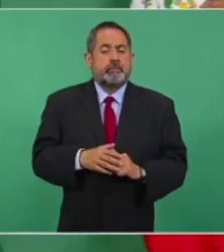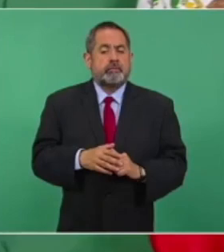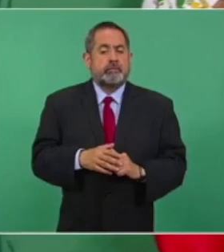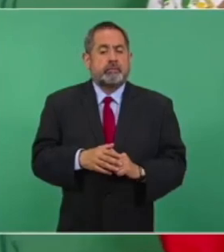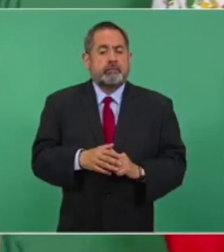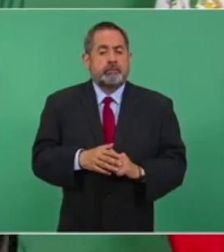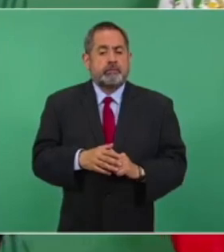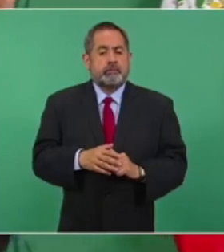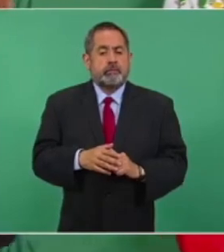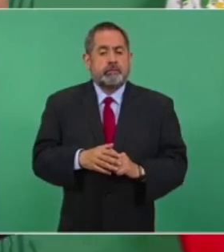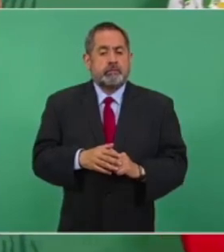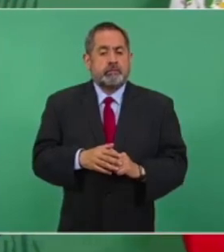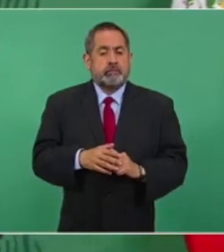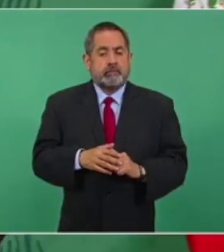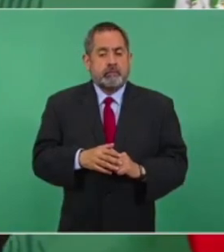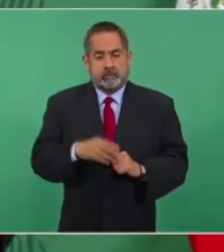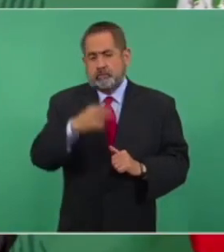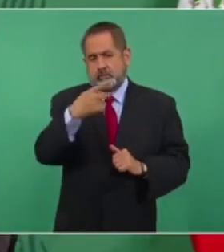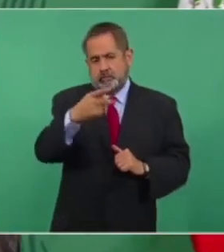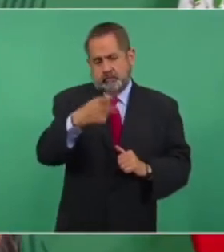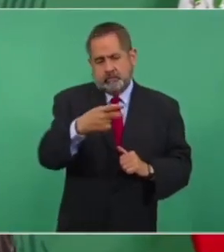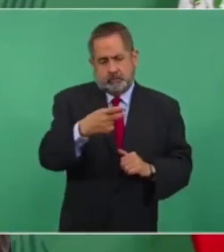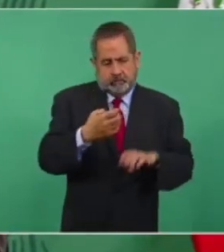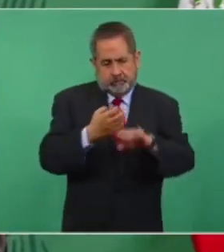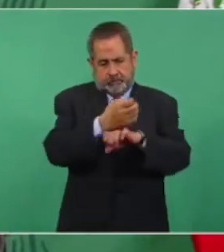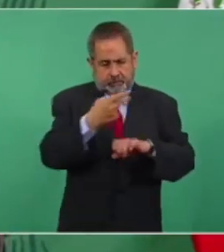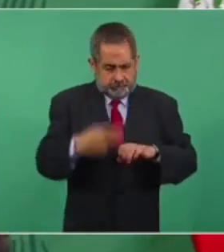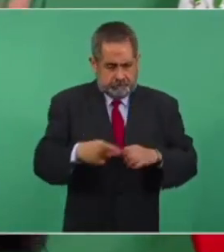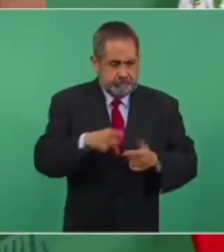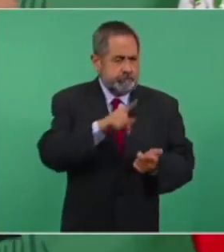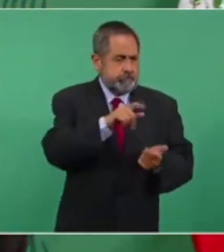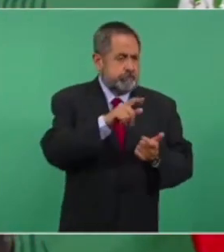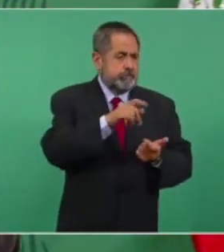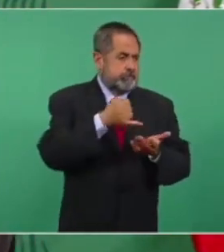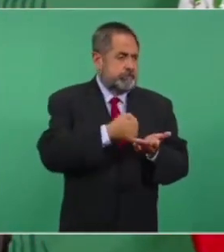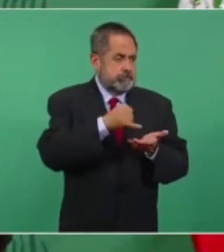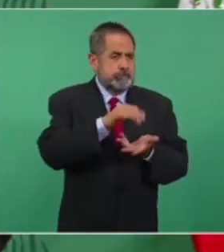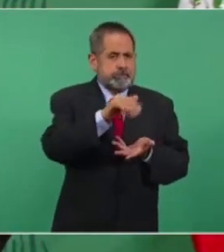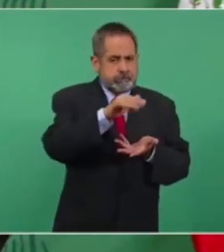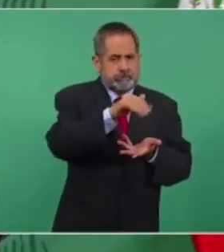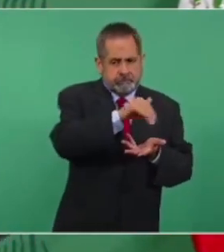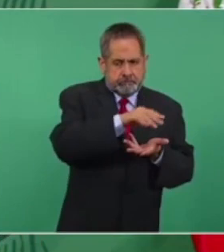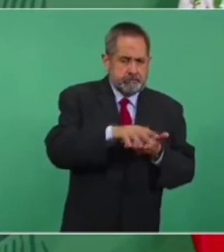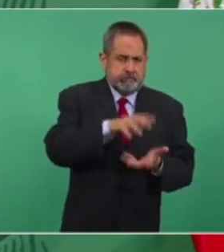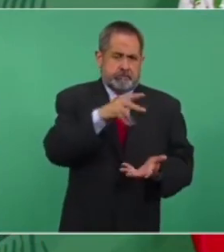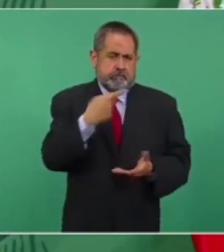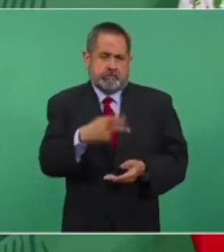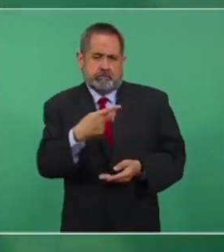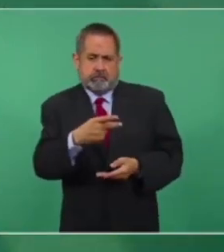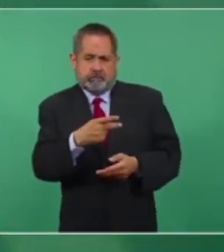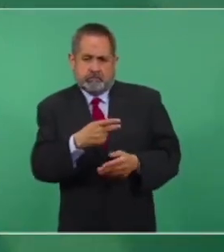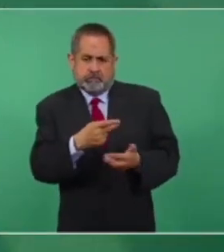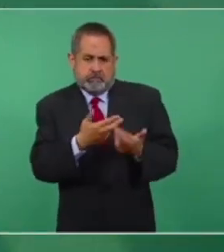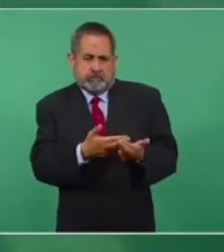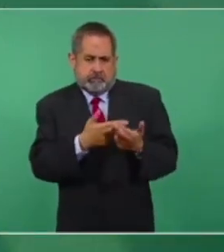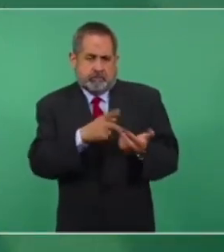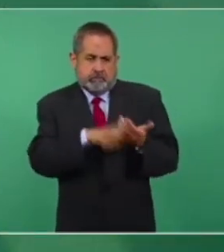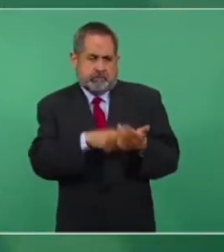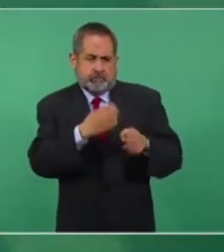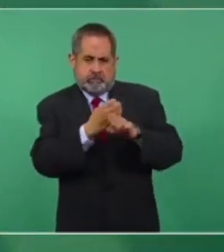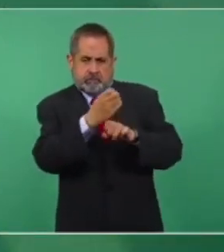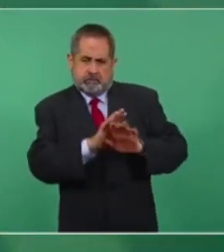que tienen ingresos propios, o sea que su recaudación es importante,